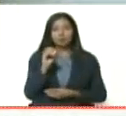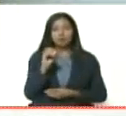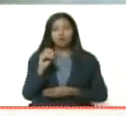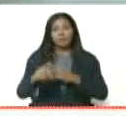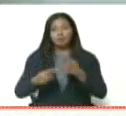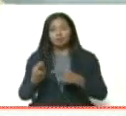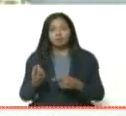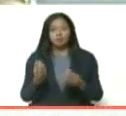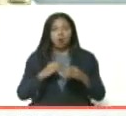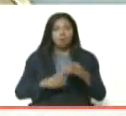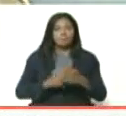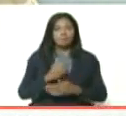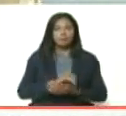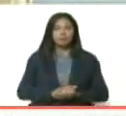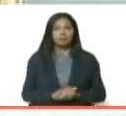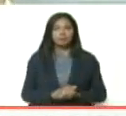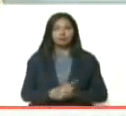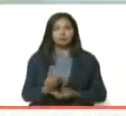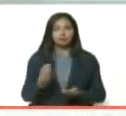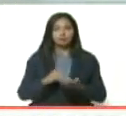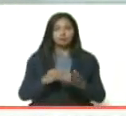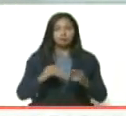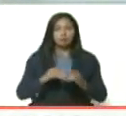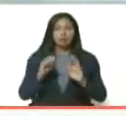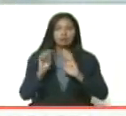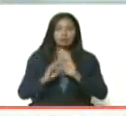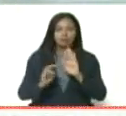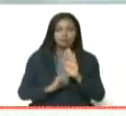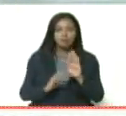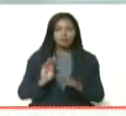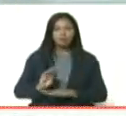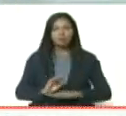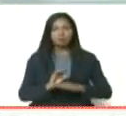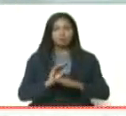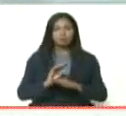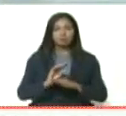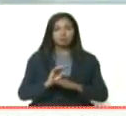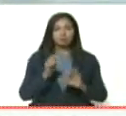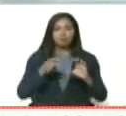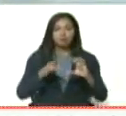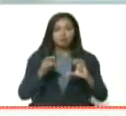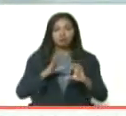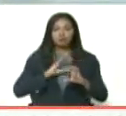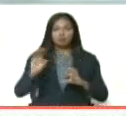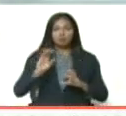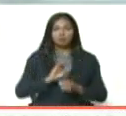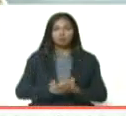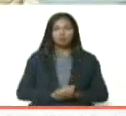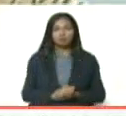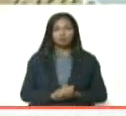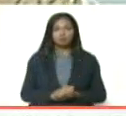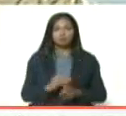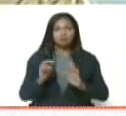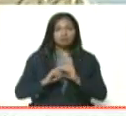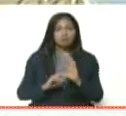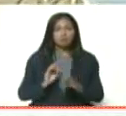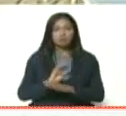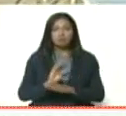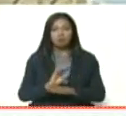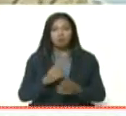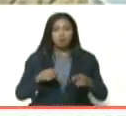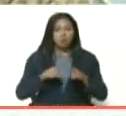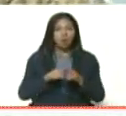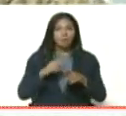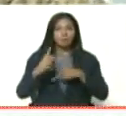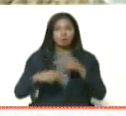consumo nacional y establezco mis estrategias de protección con el carnet de la patria, mis estrategias de protección con